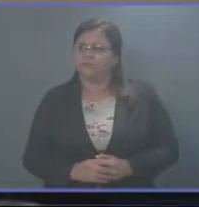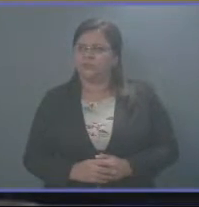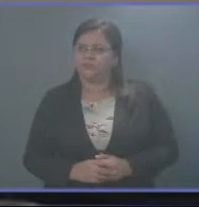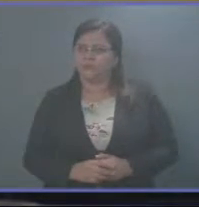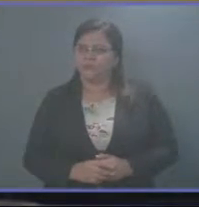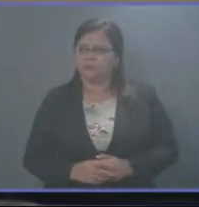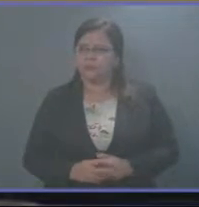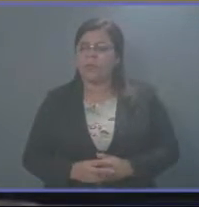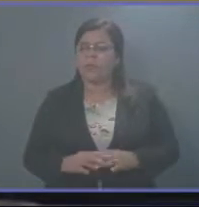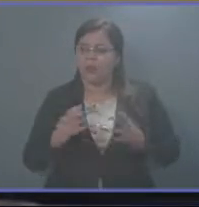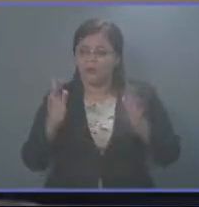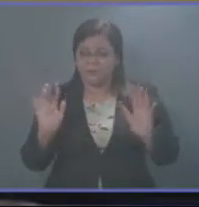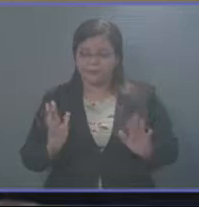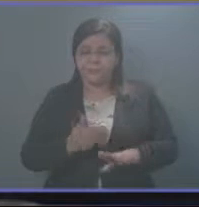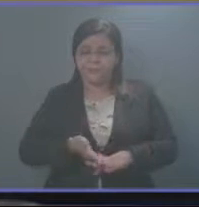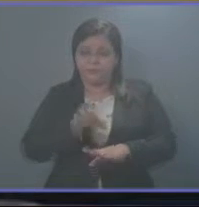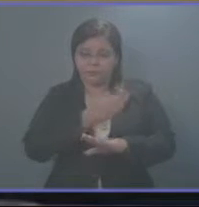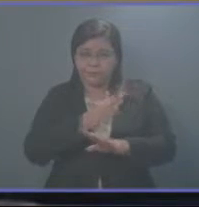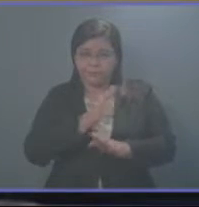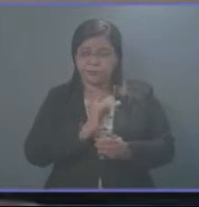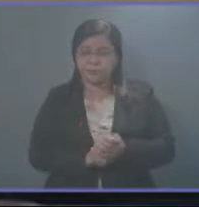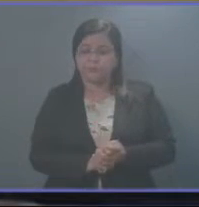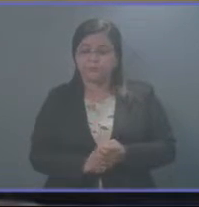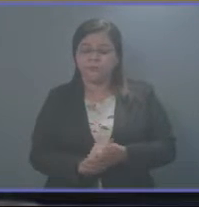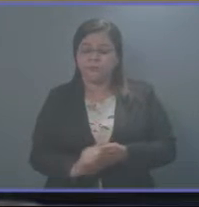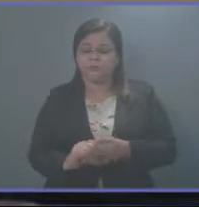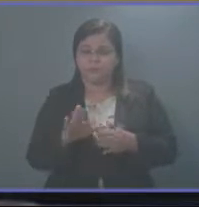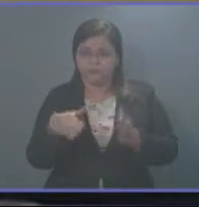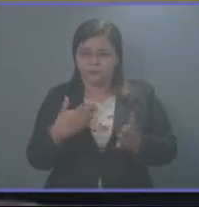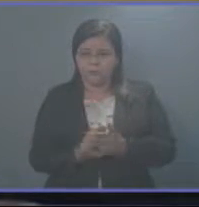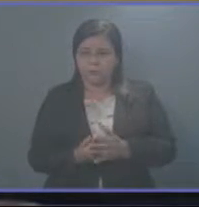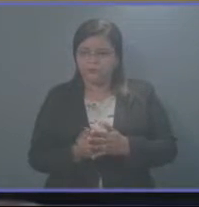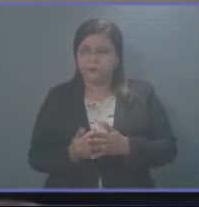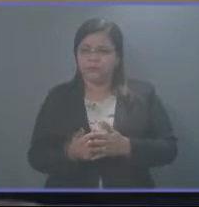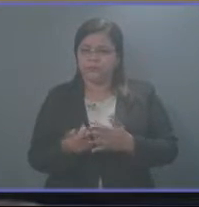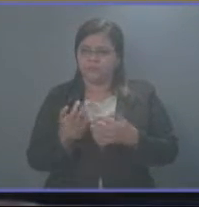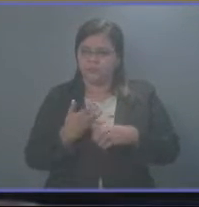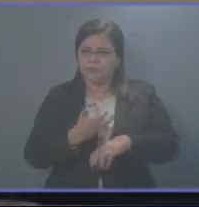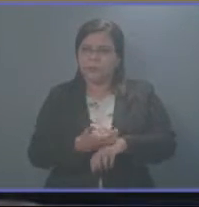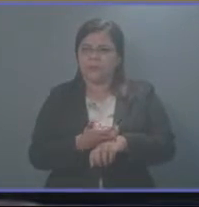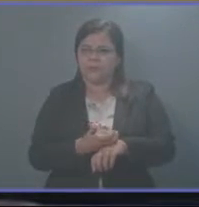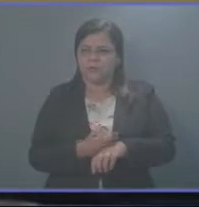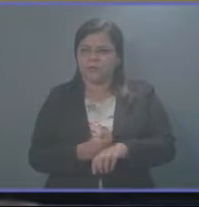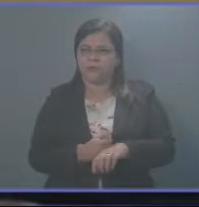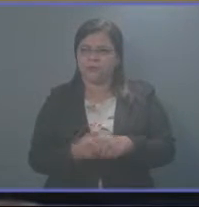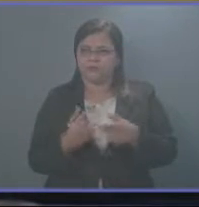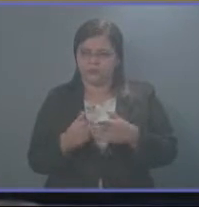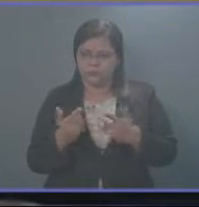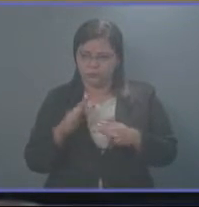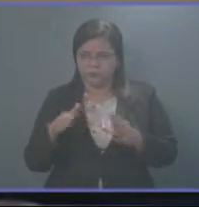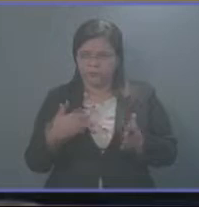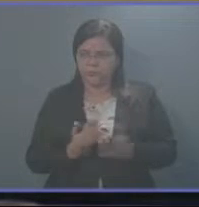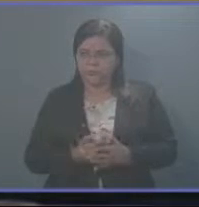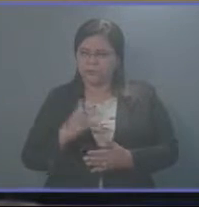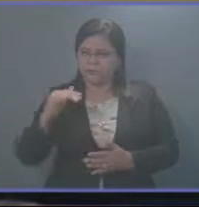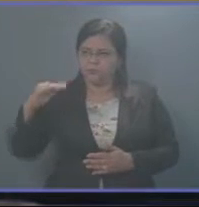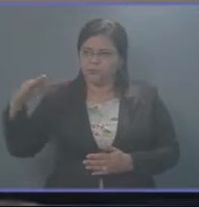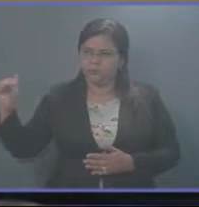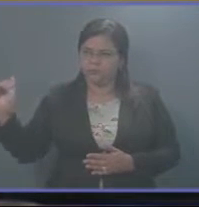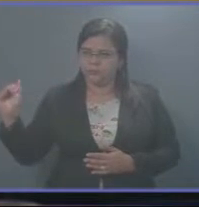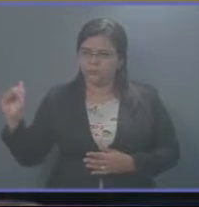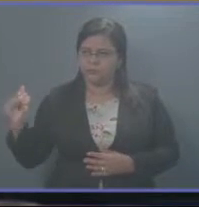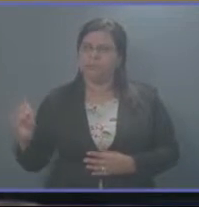No obstante lo anterior, muchos de los actuales operadores de transporte de pasajeros a nivel nacional, en virtud del